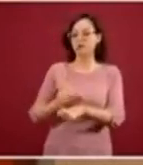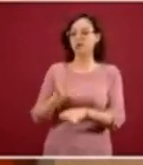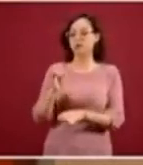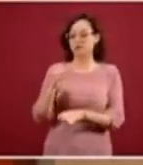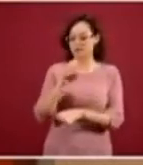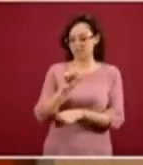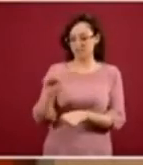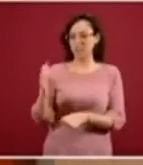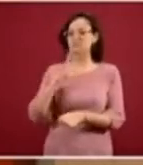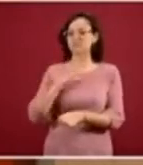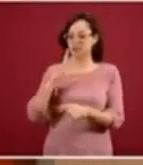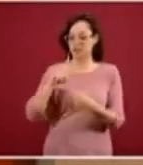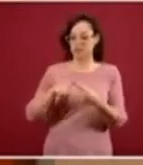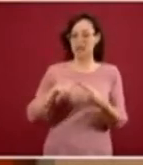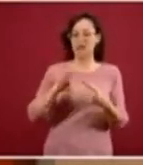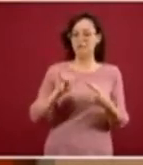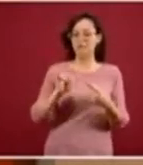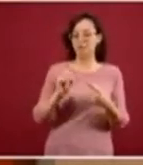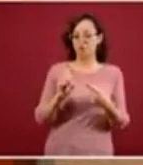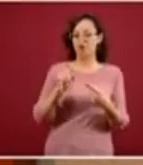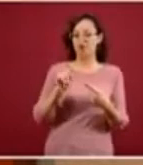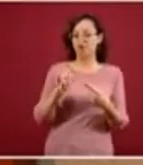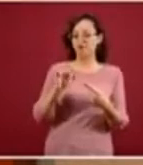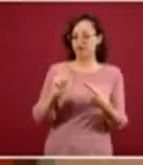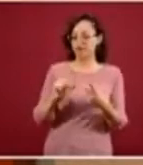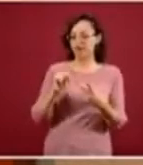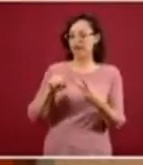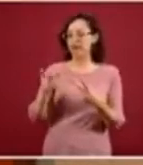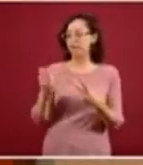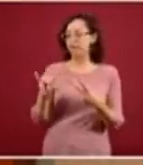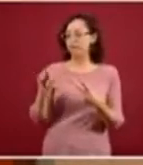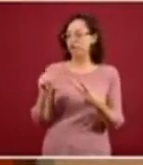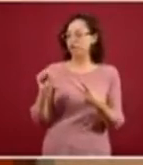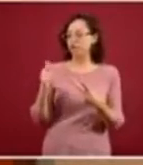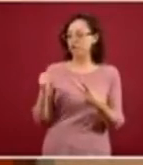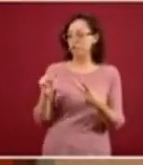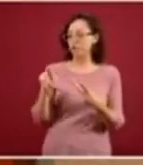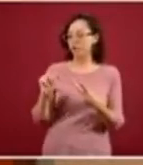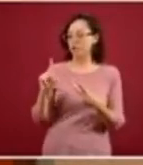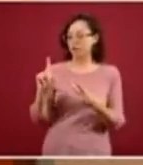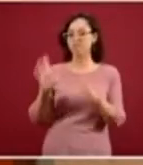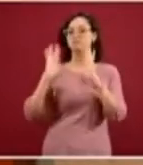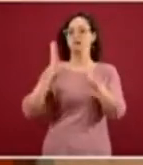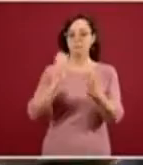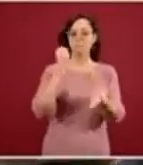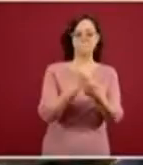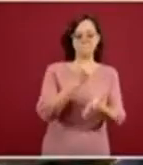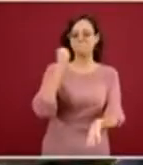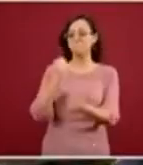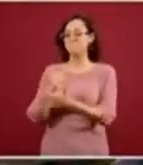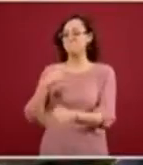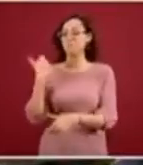de bioética, de bioseguridad, y comienza recolección de plasma a partir del lunes de la próxima semana.